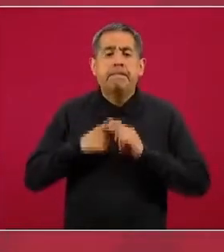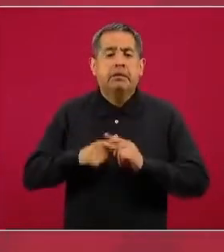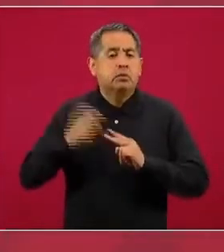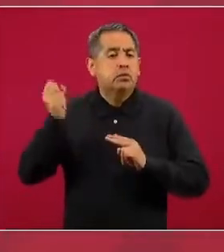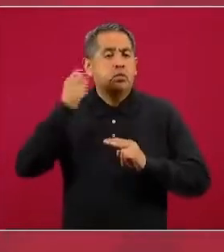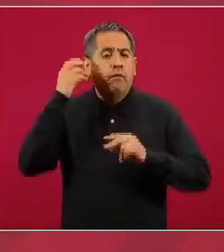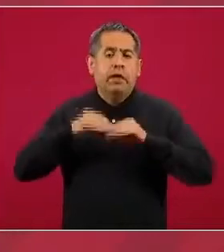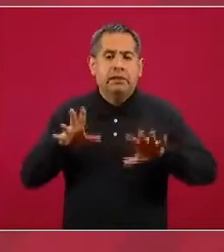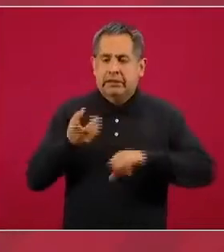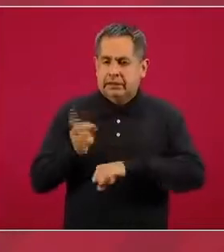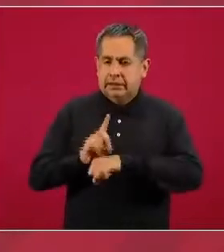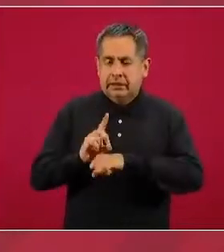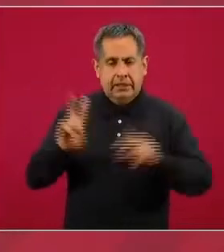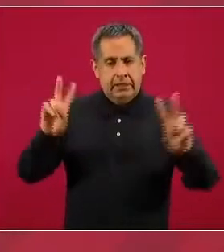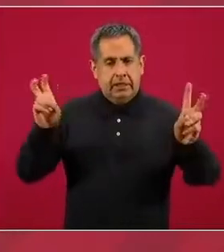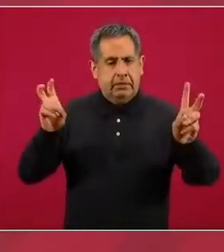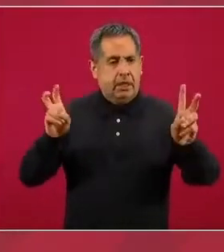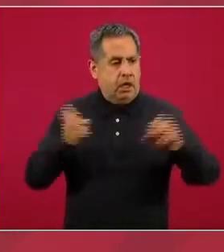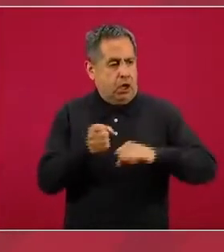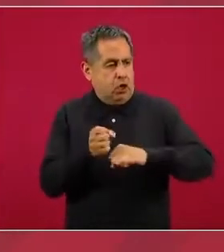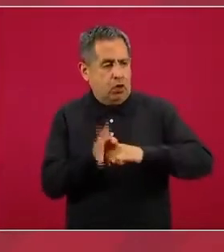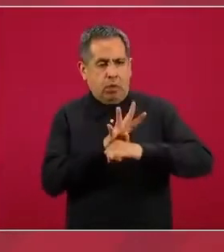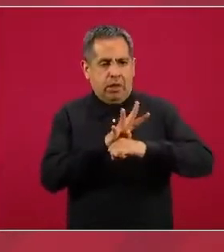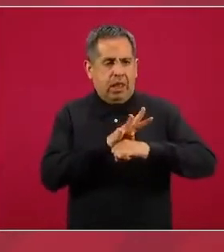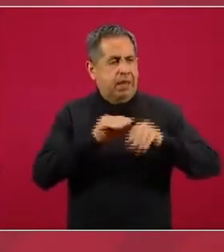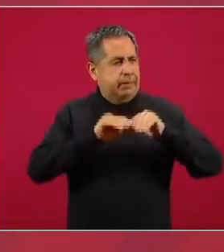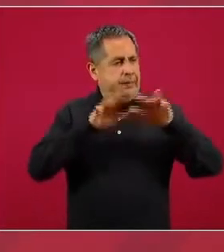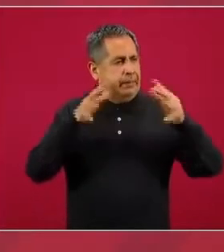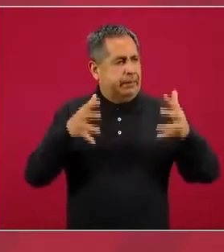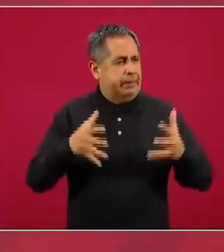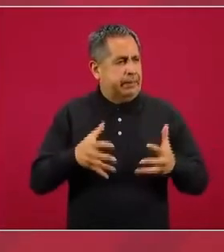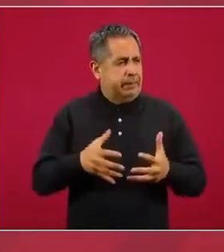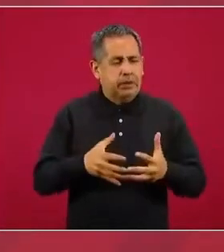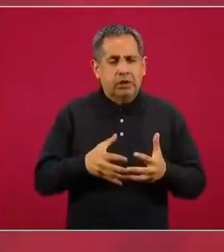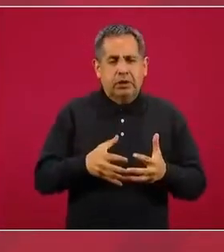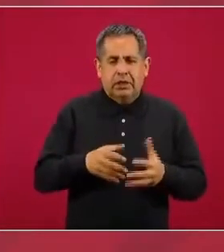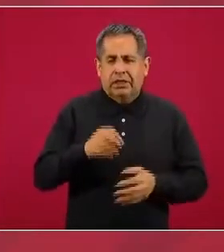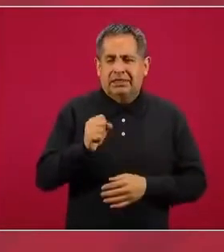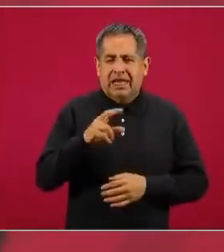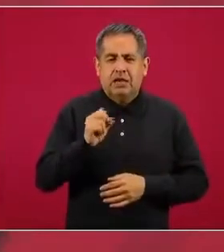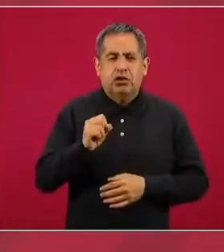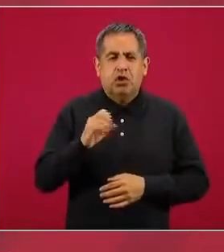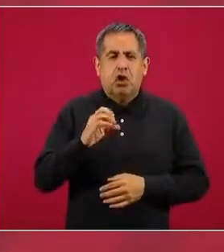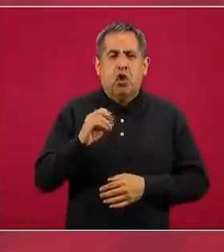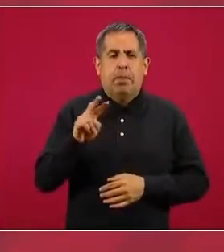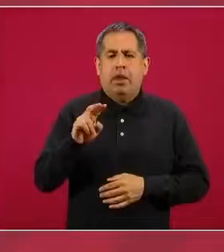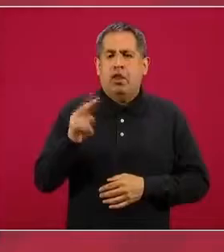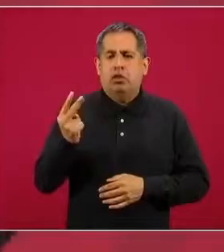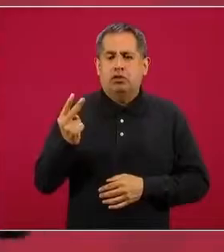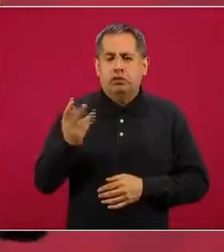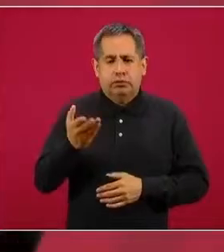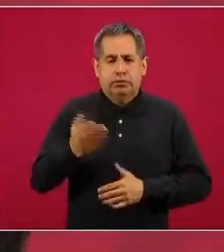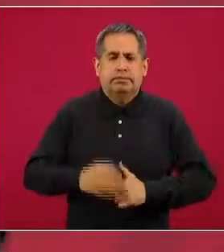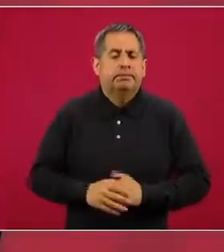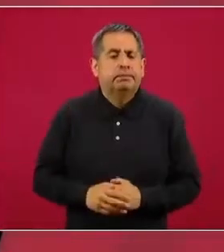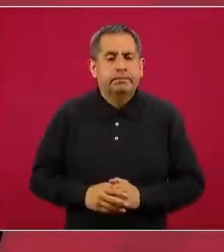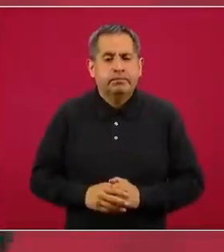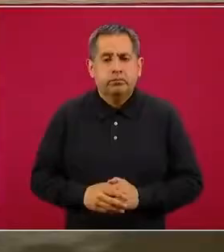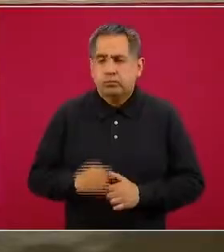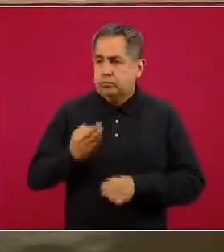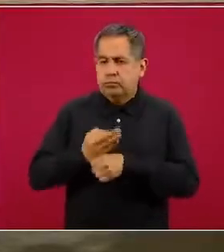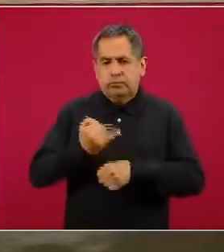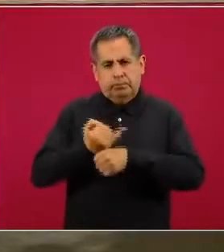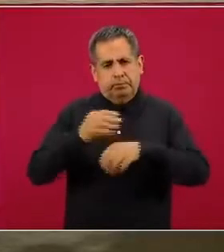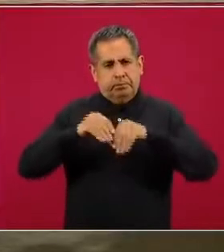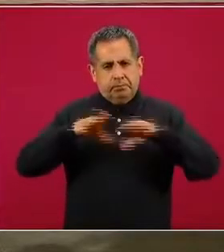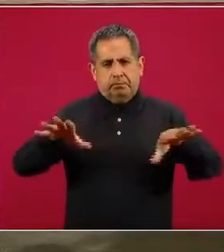diaria sobre COVID-19, la pandemia causada por el coronavirus SARS-CoV-2. Hoy tenemos nuestro informe